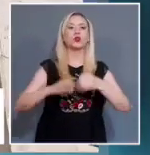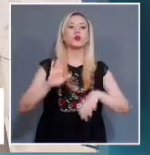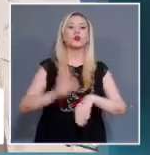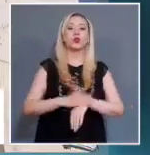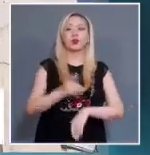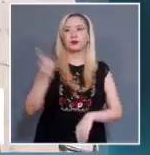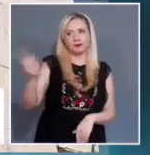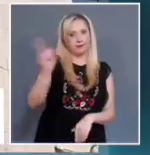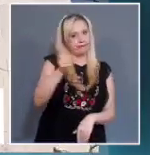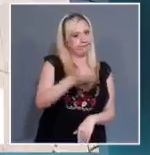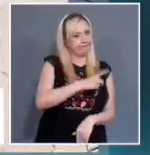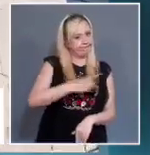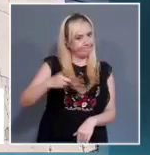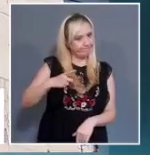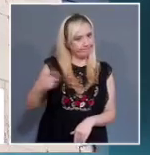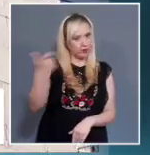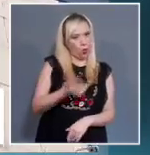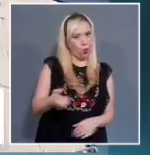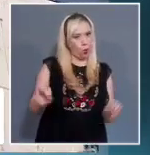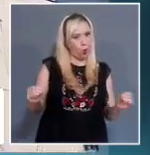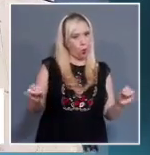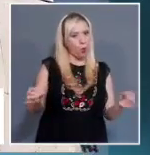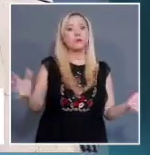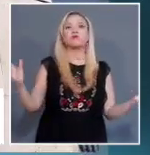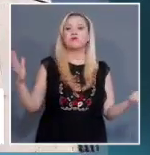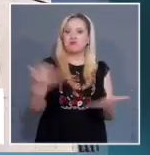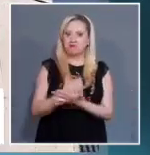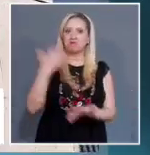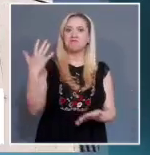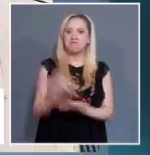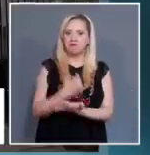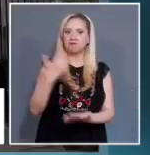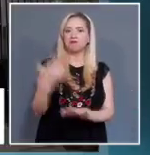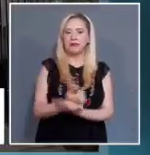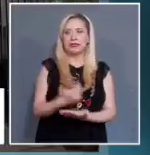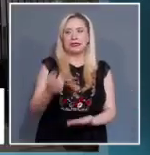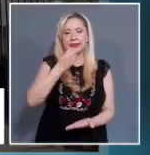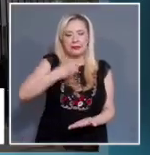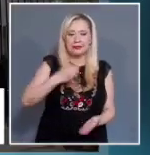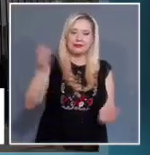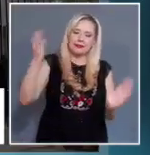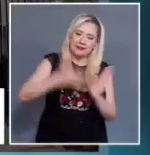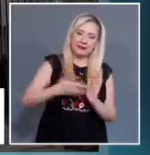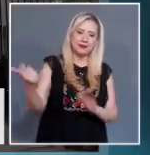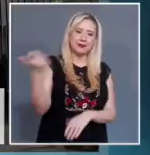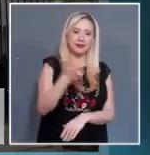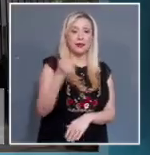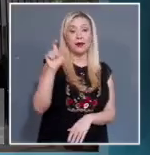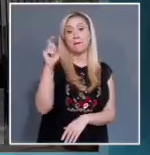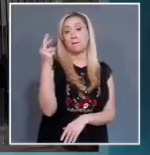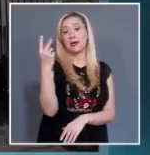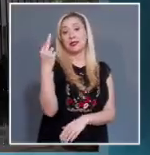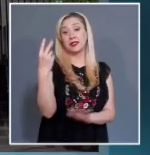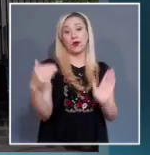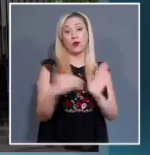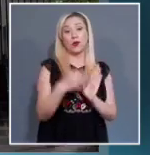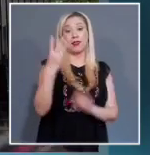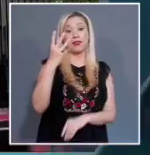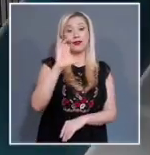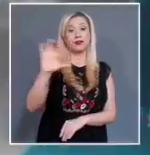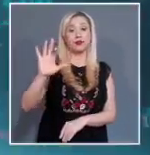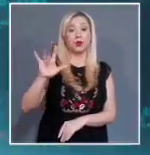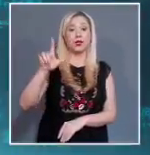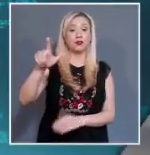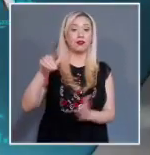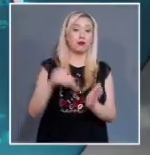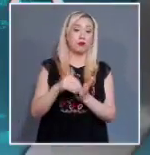contribuyentes. Los juicios ganados en el primer trimestre del año representaron un monto de 25.357 millones de pesos.